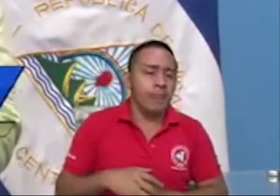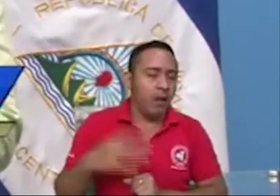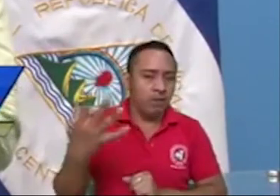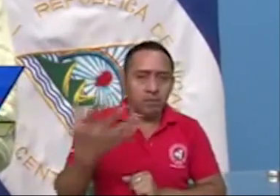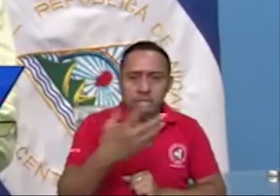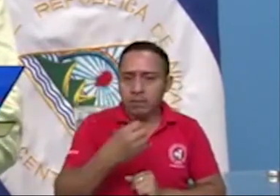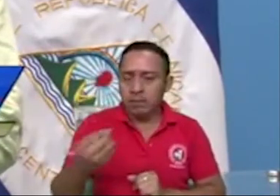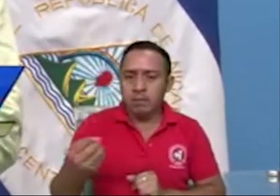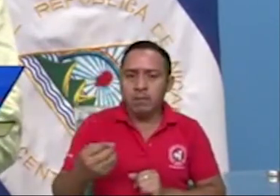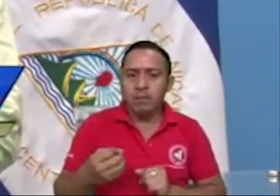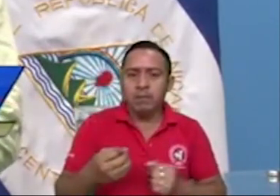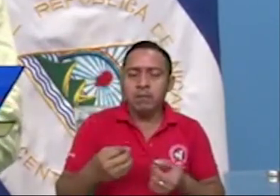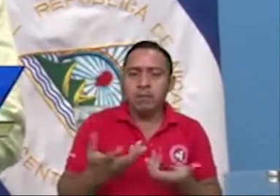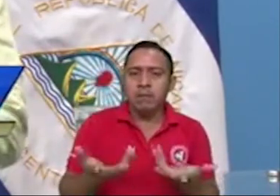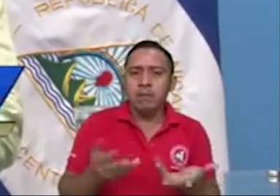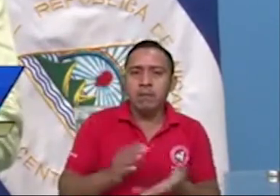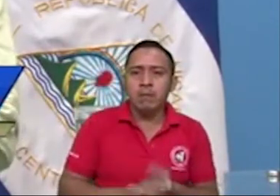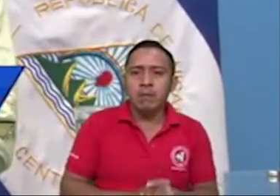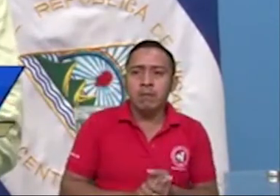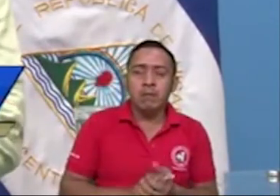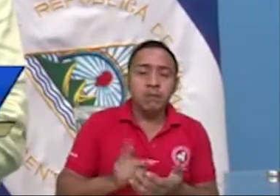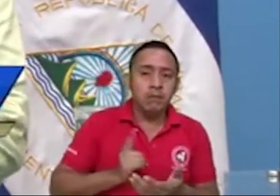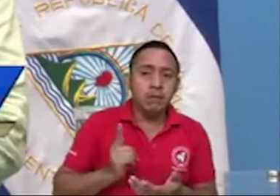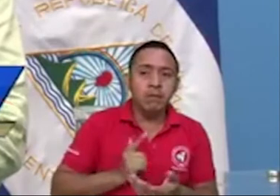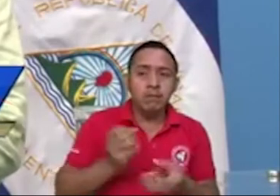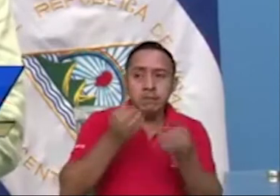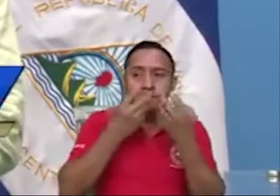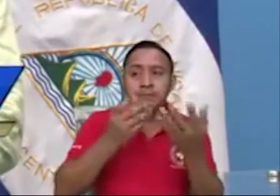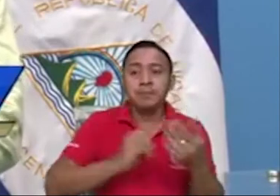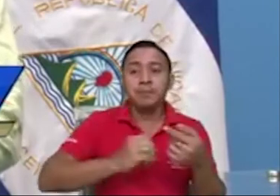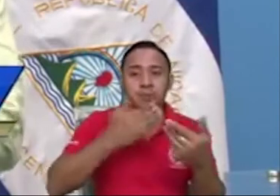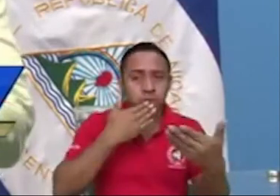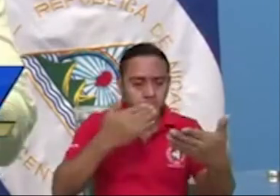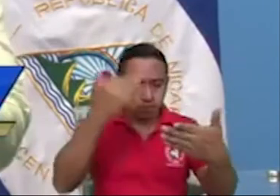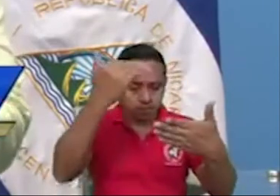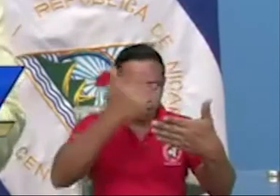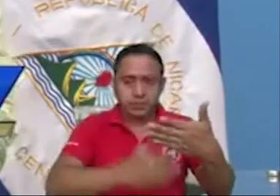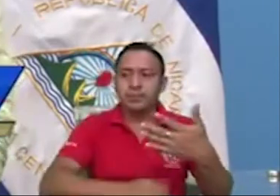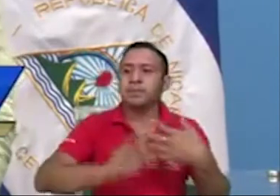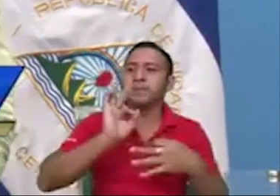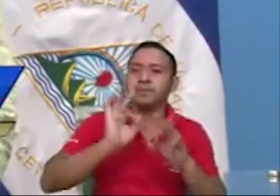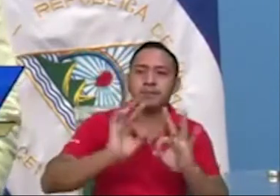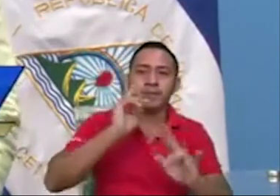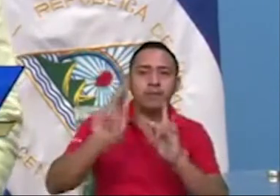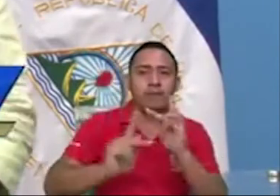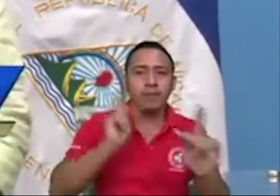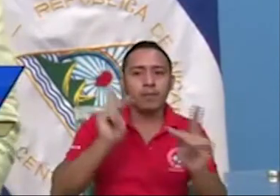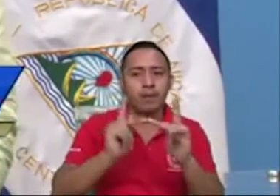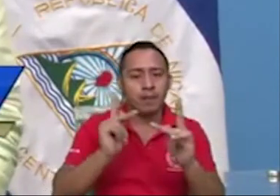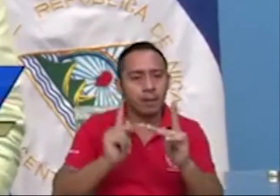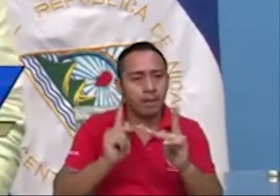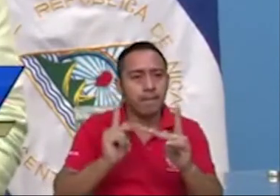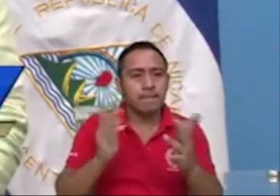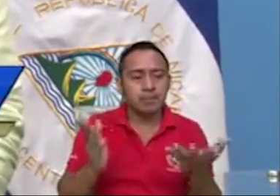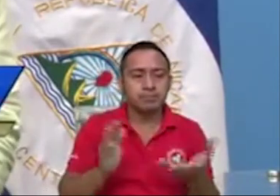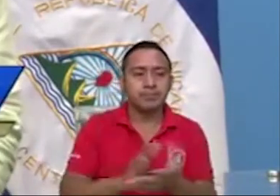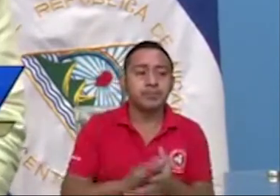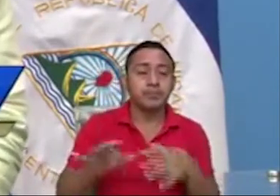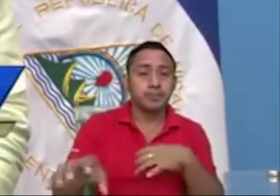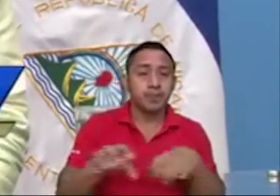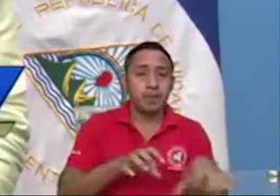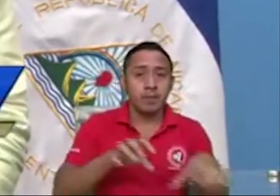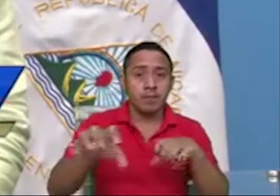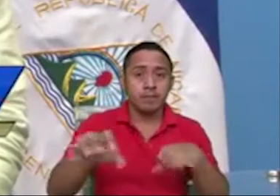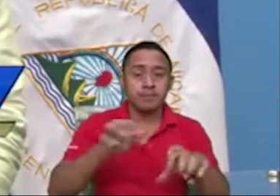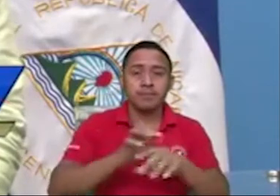nacional reporta números muy positivos. Fue excelente la jornada de las vacaciones